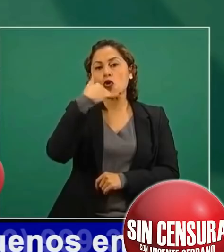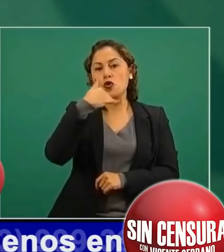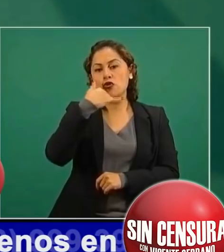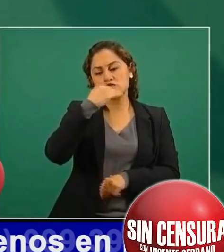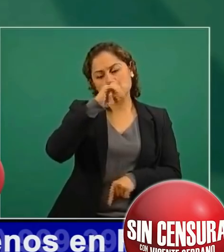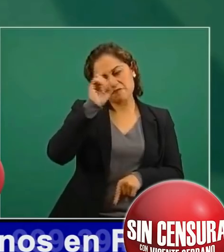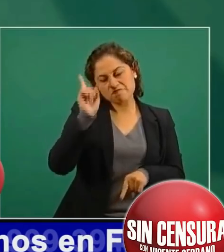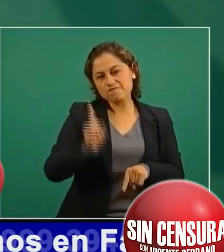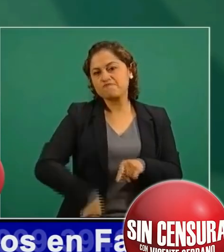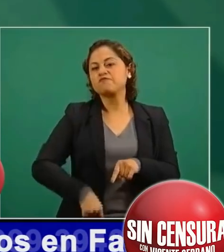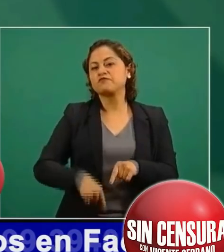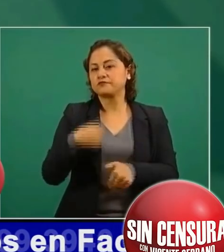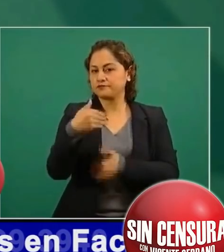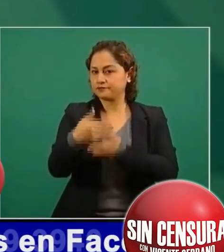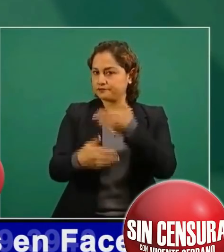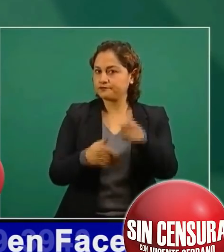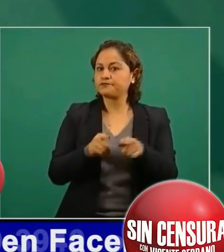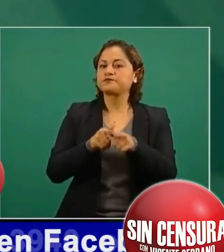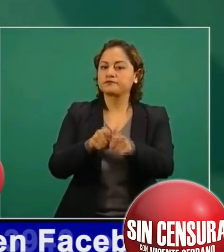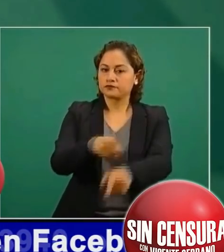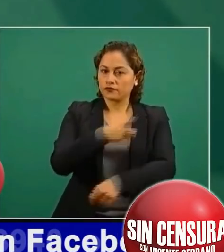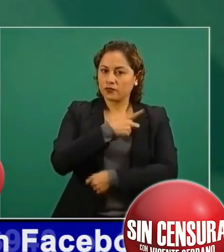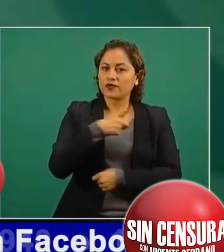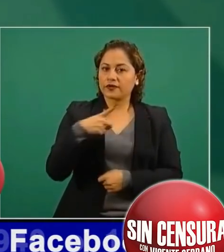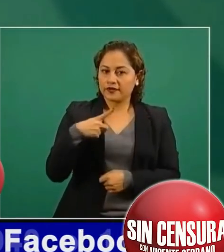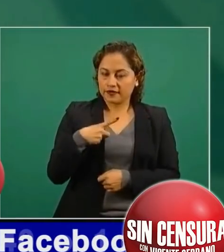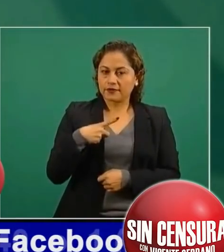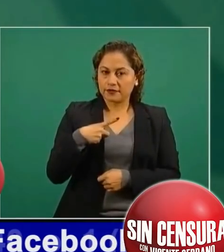contra los abusos de poder,